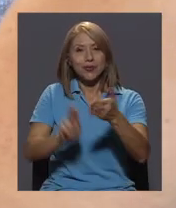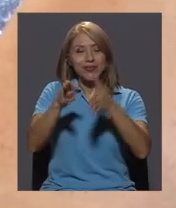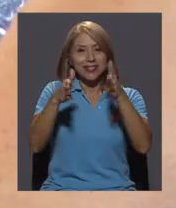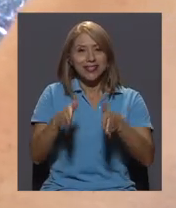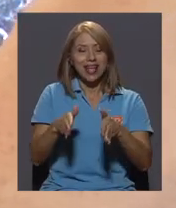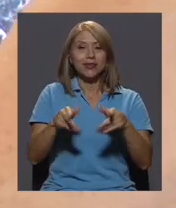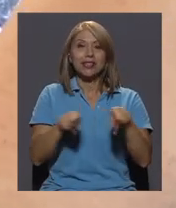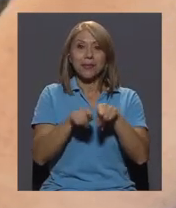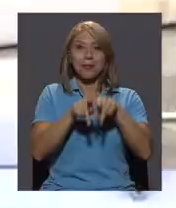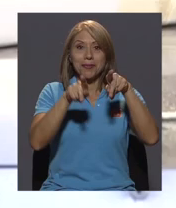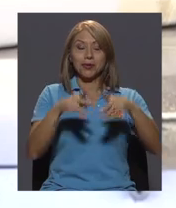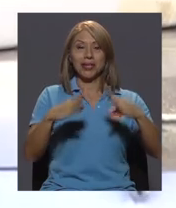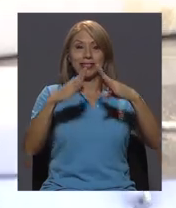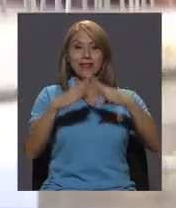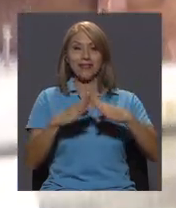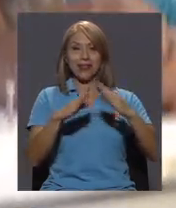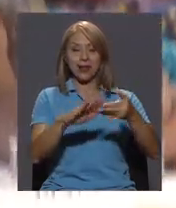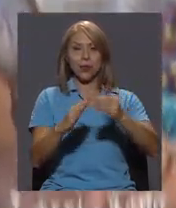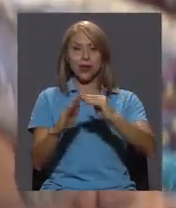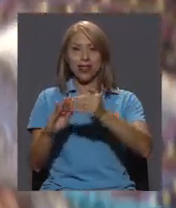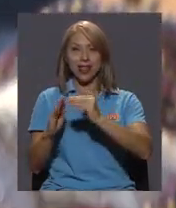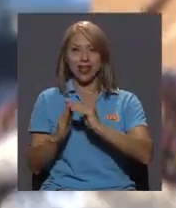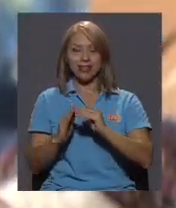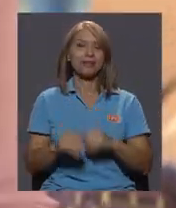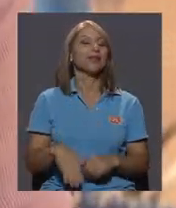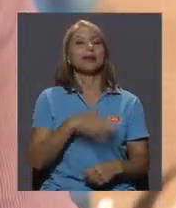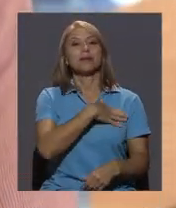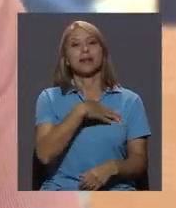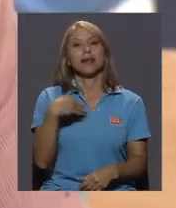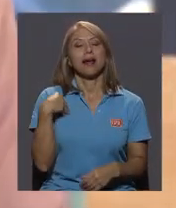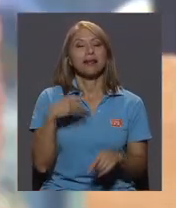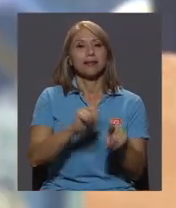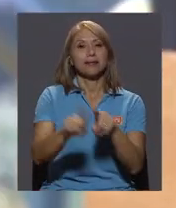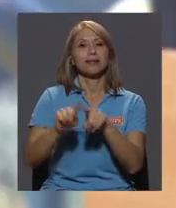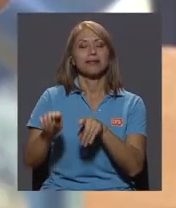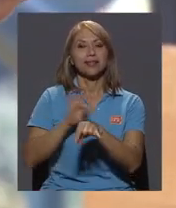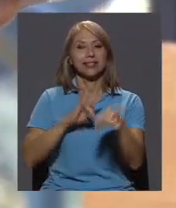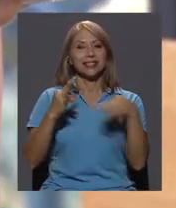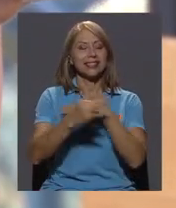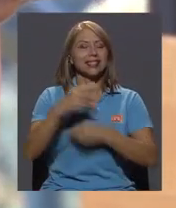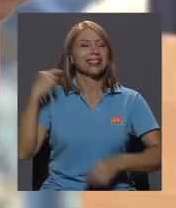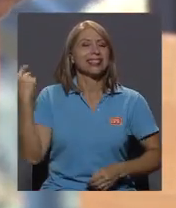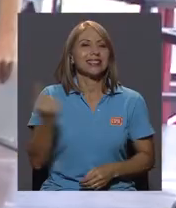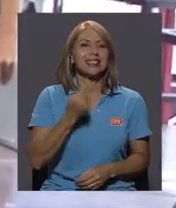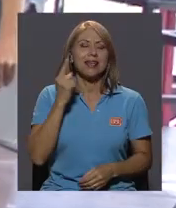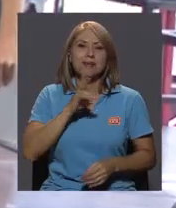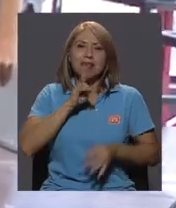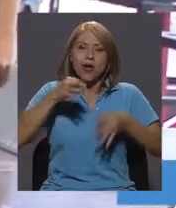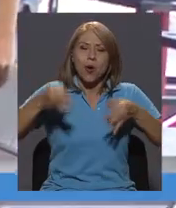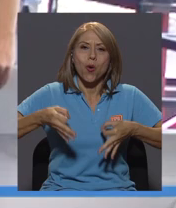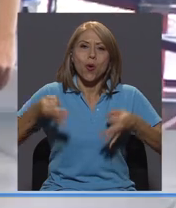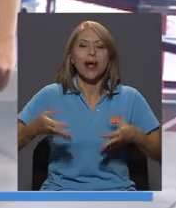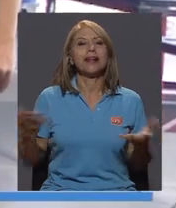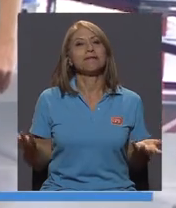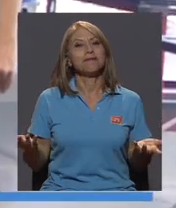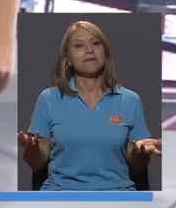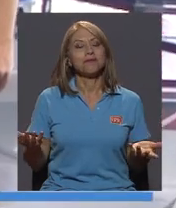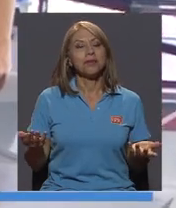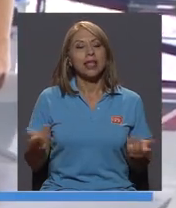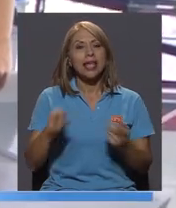y vecinos de la comunidad. Me encantan los talleres que dan, siempre son tan originales, ¿verdad?